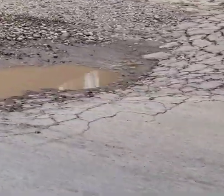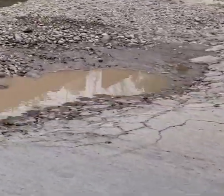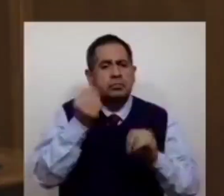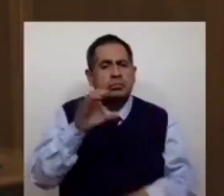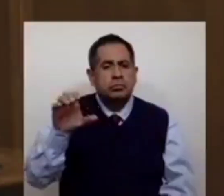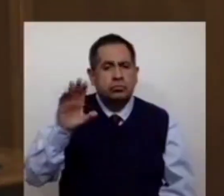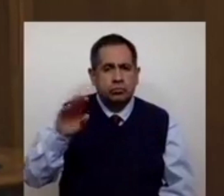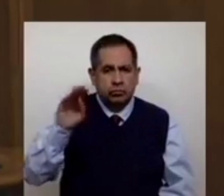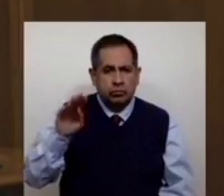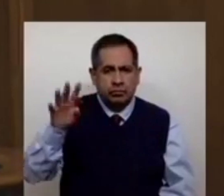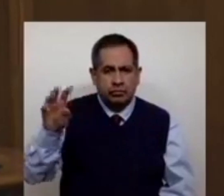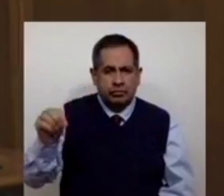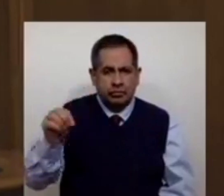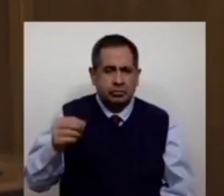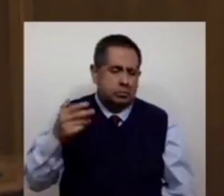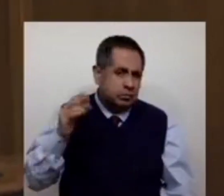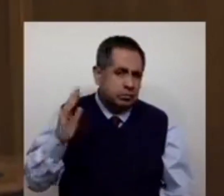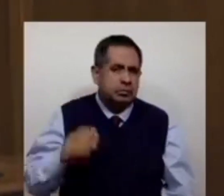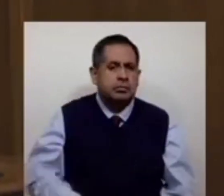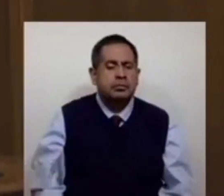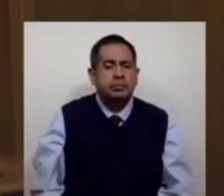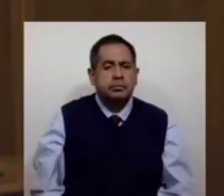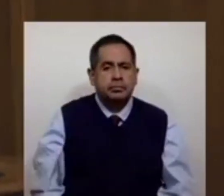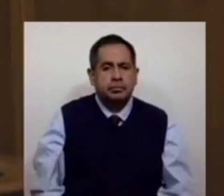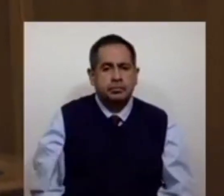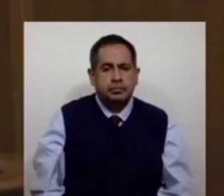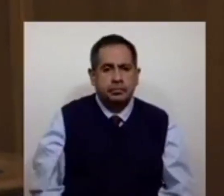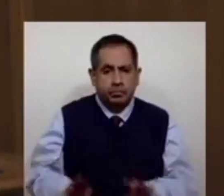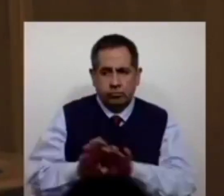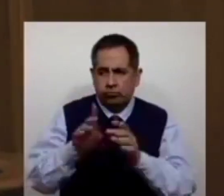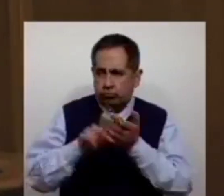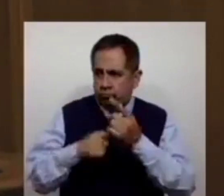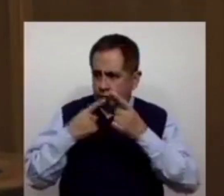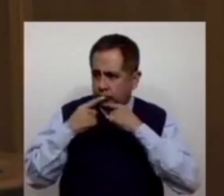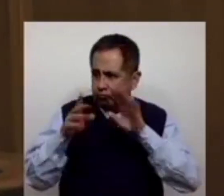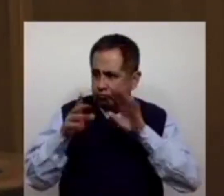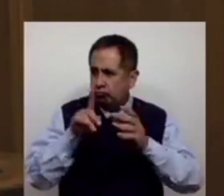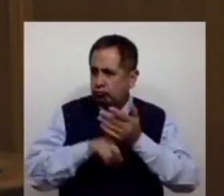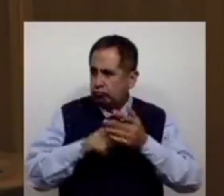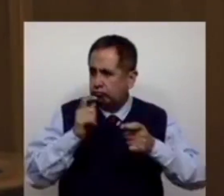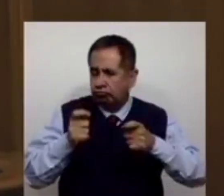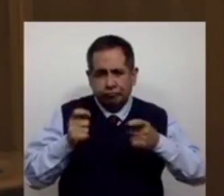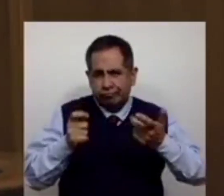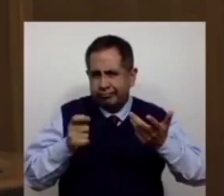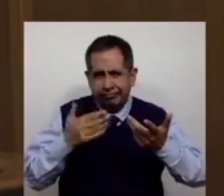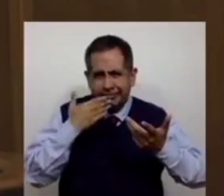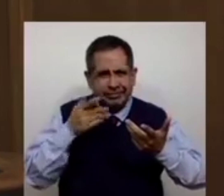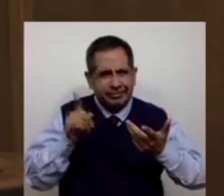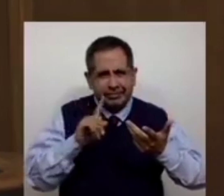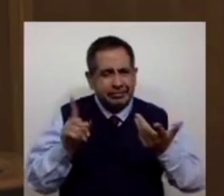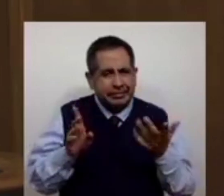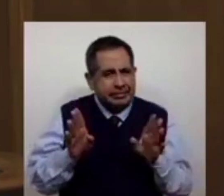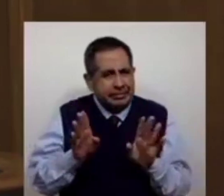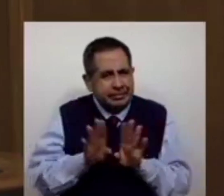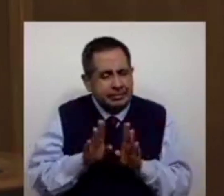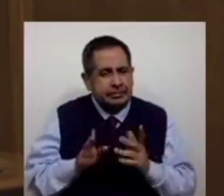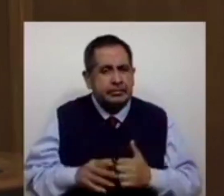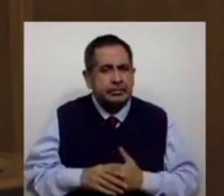1999. Se trata de un asentamiento humano irregular formal porque